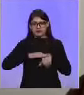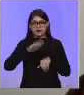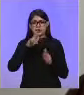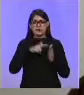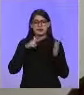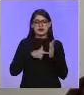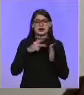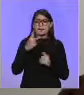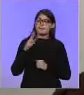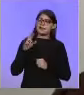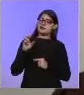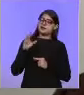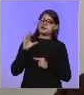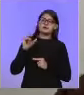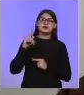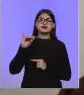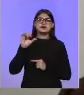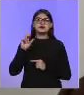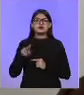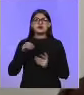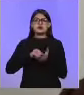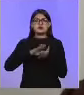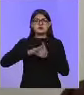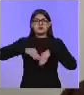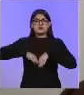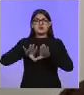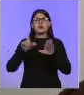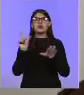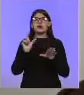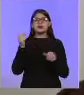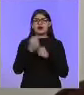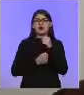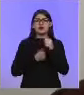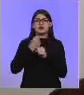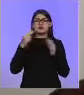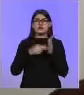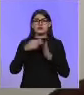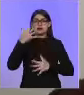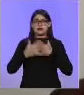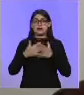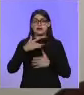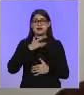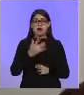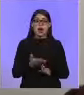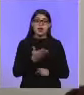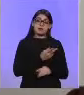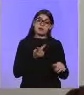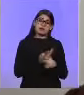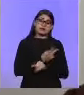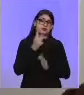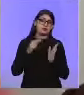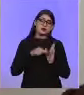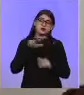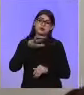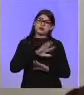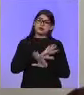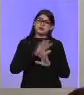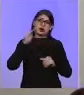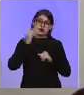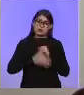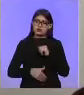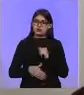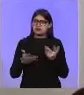en 2017. Entonces, no puede alegarse que hubieran prescrito justamente en 2018, porque además no habían